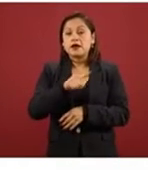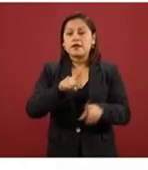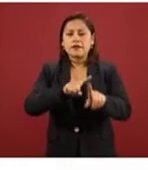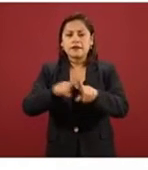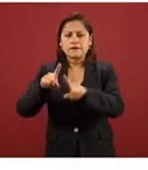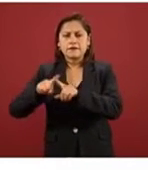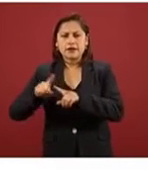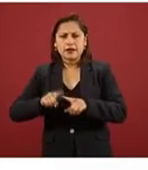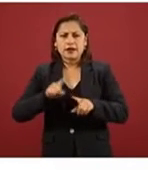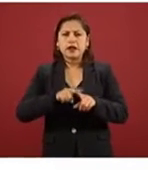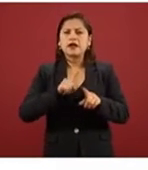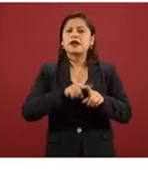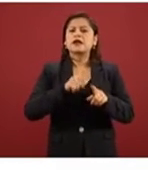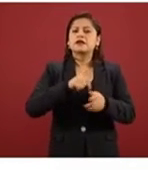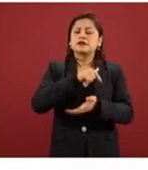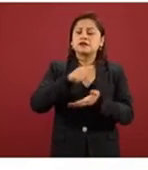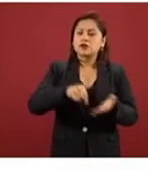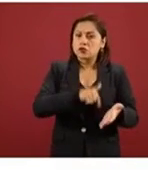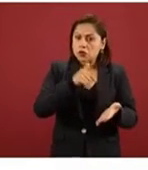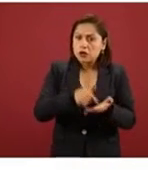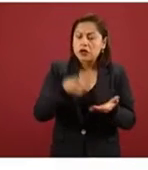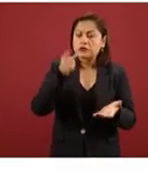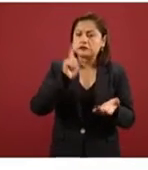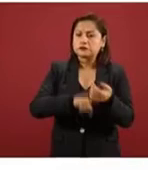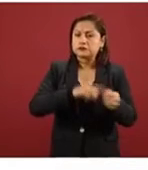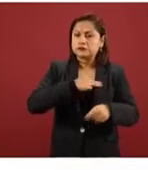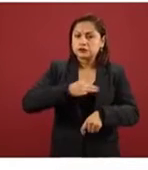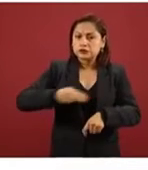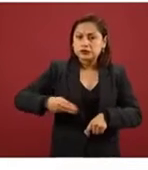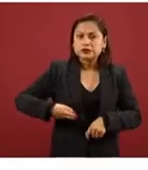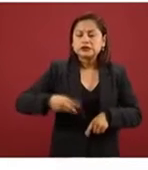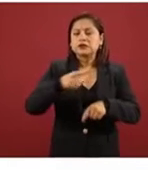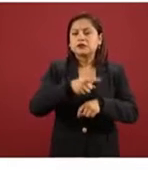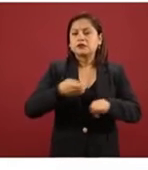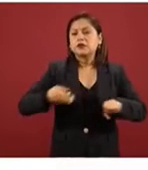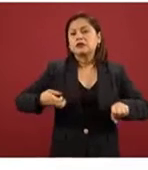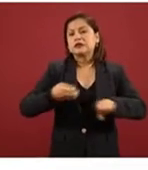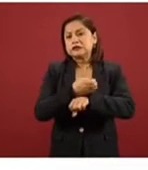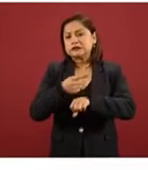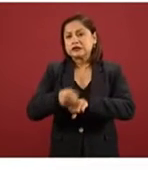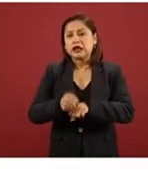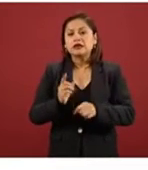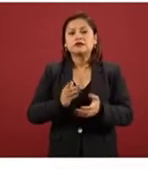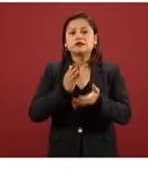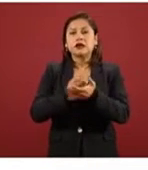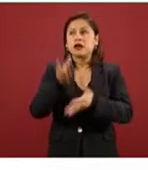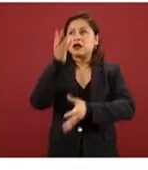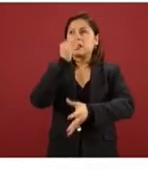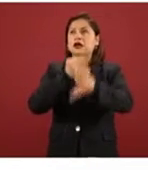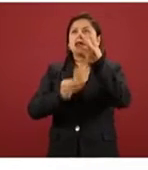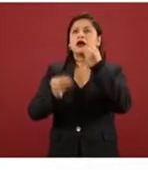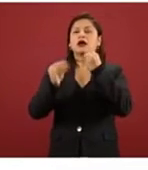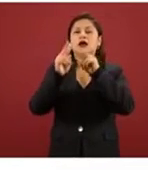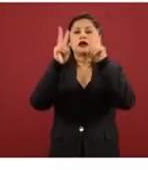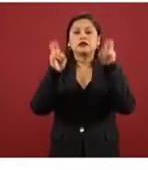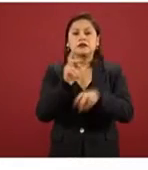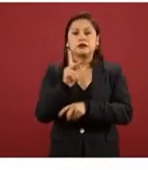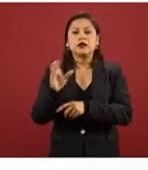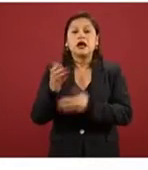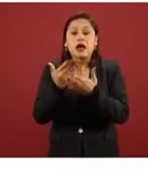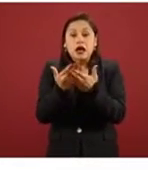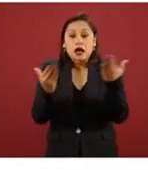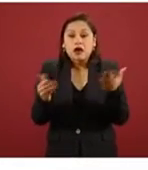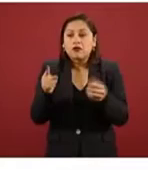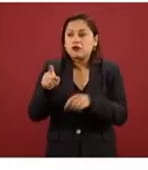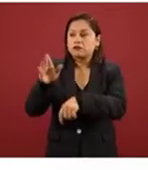comunidades, ejidos se han capacitado en materia de protección civil y hoy nos ayudan en labores de prevención, de